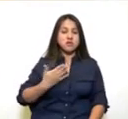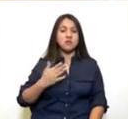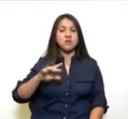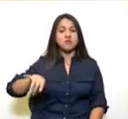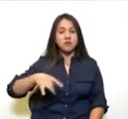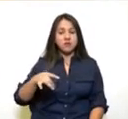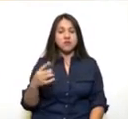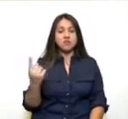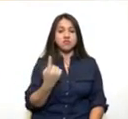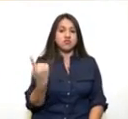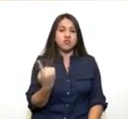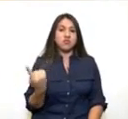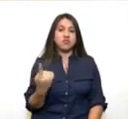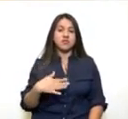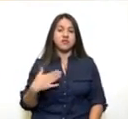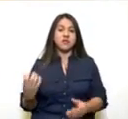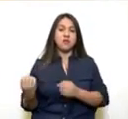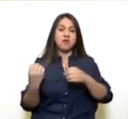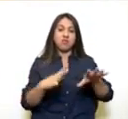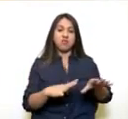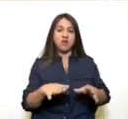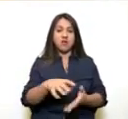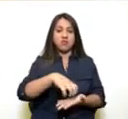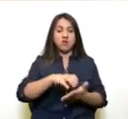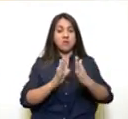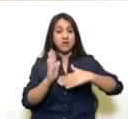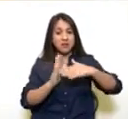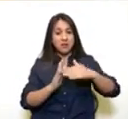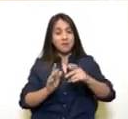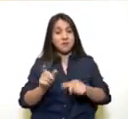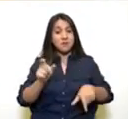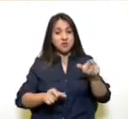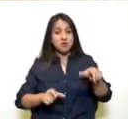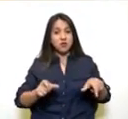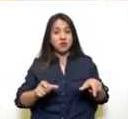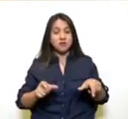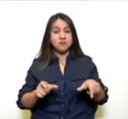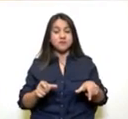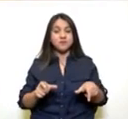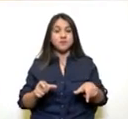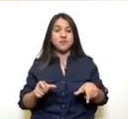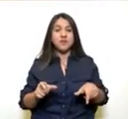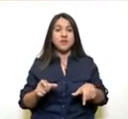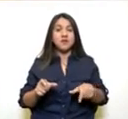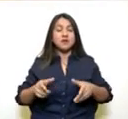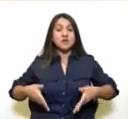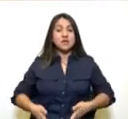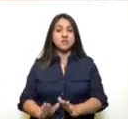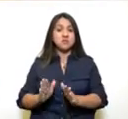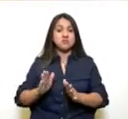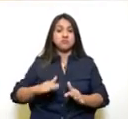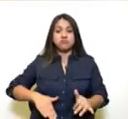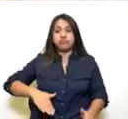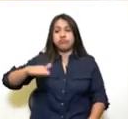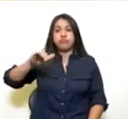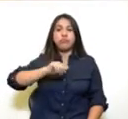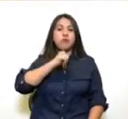abandonados la gente de la comuna de la pintana nació pobre